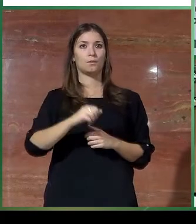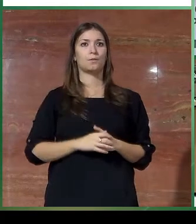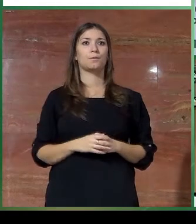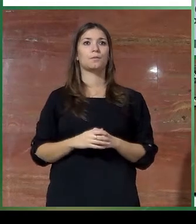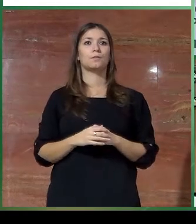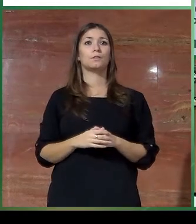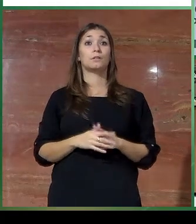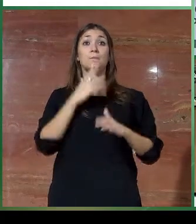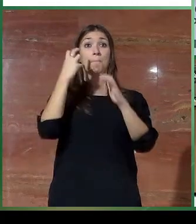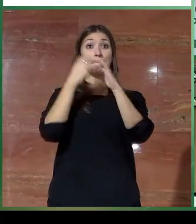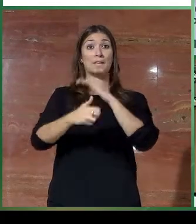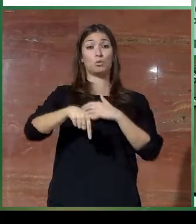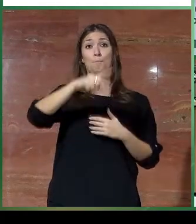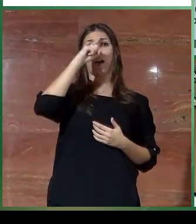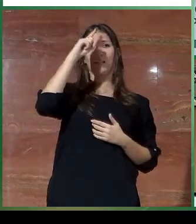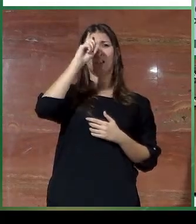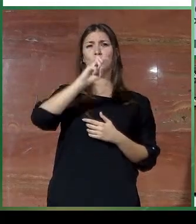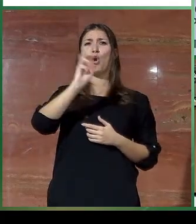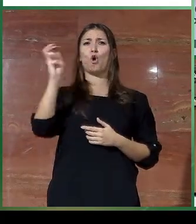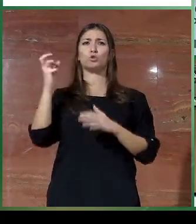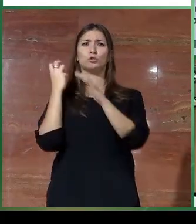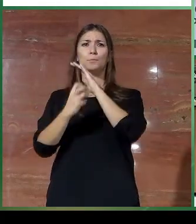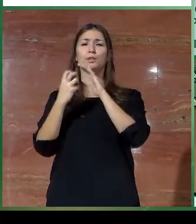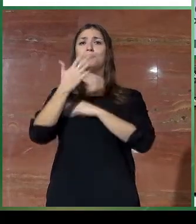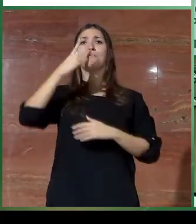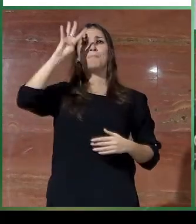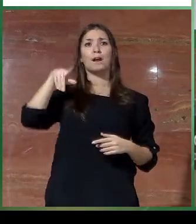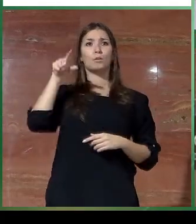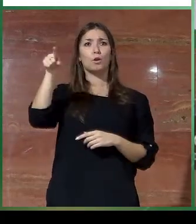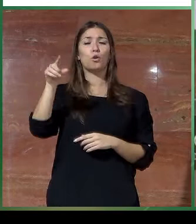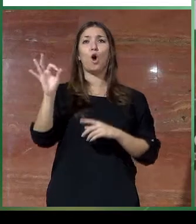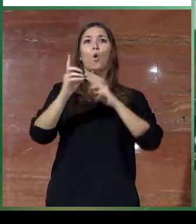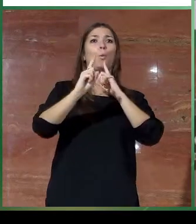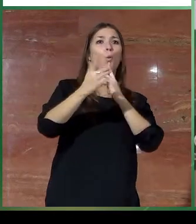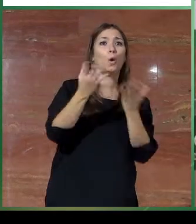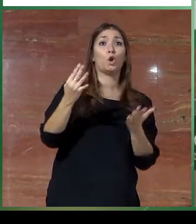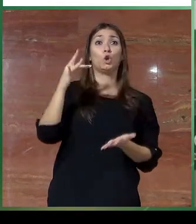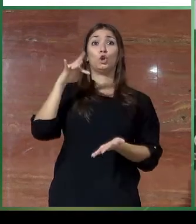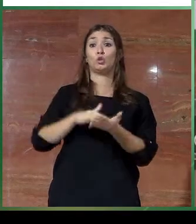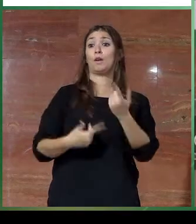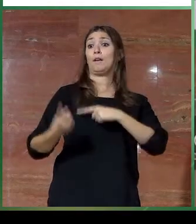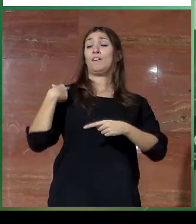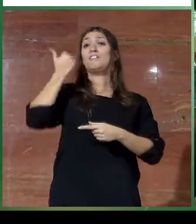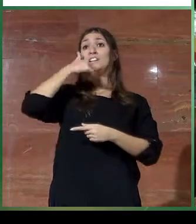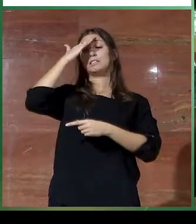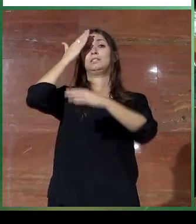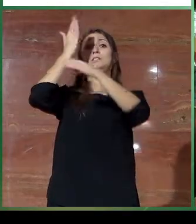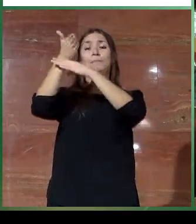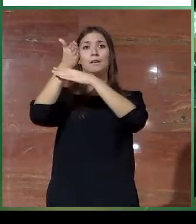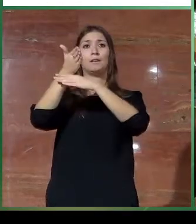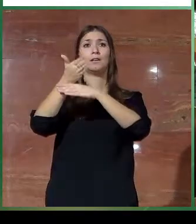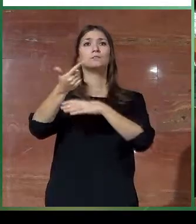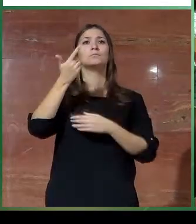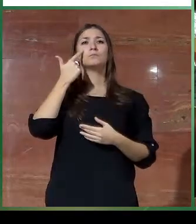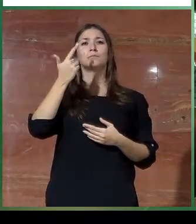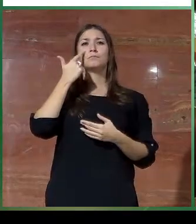que en el metro de Madrid, como en otros metros, en el de Barcelona y en el de Bilbao, en el que estuve este fin de semana pasado, los